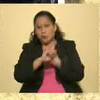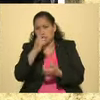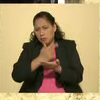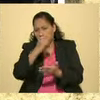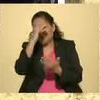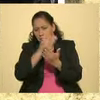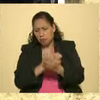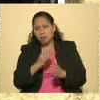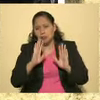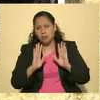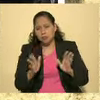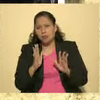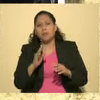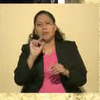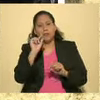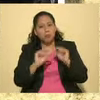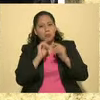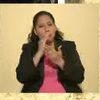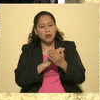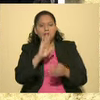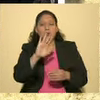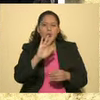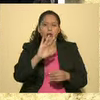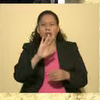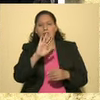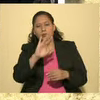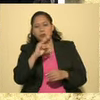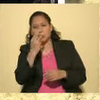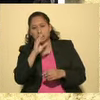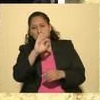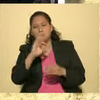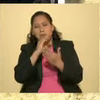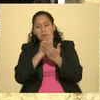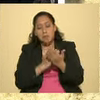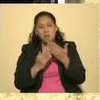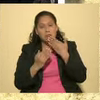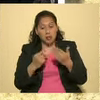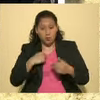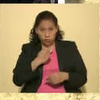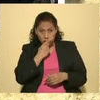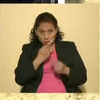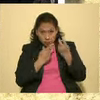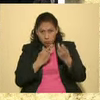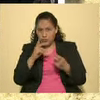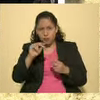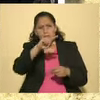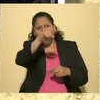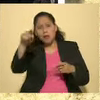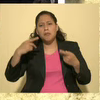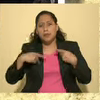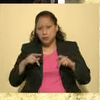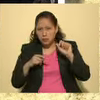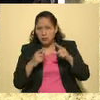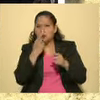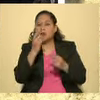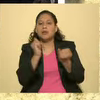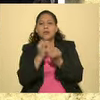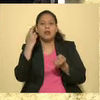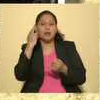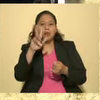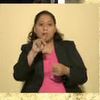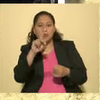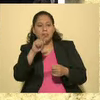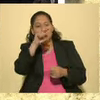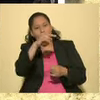de transporte público se ha reducido en un 50-53%, y no lo decimos nosotros, lo dicen los medios, que es